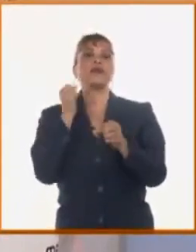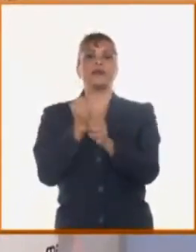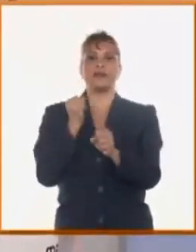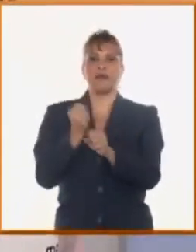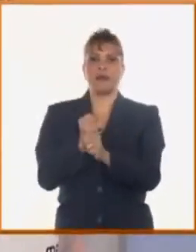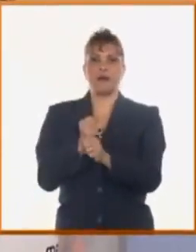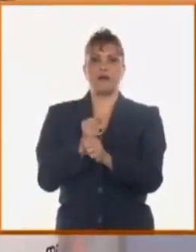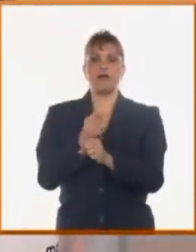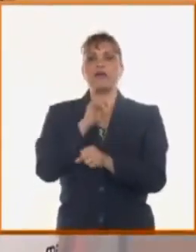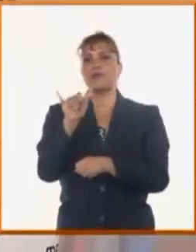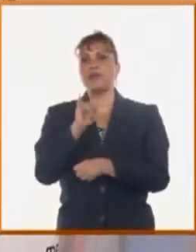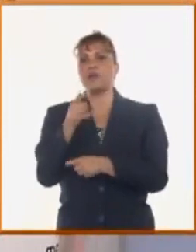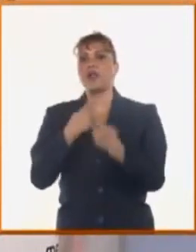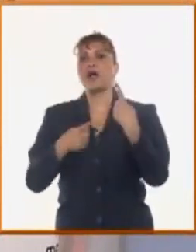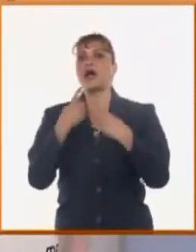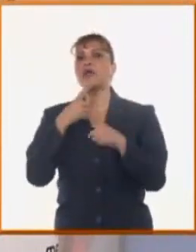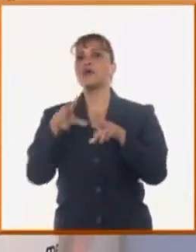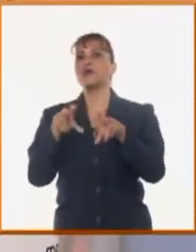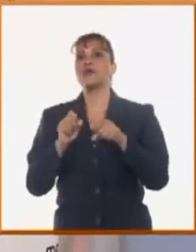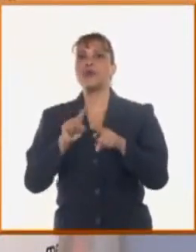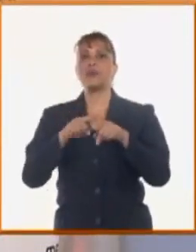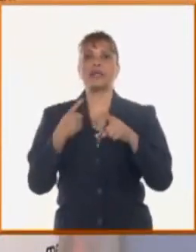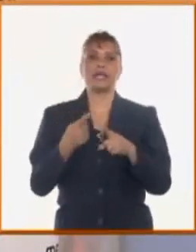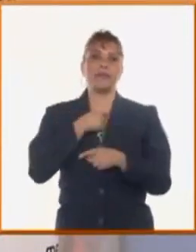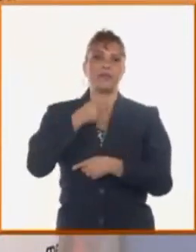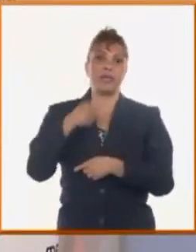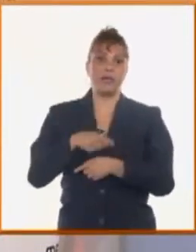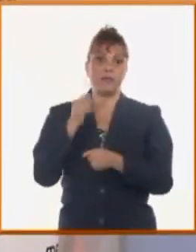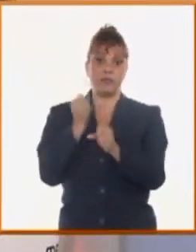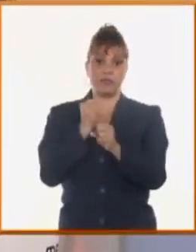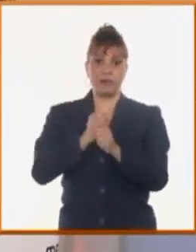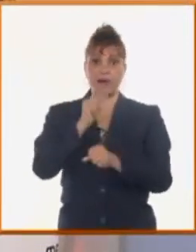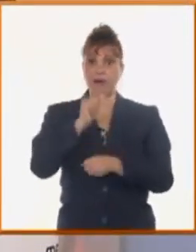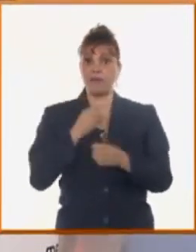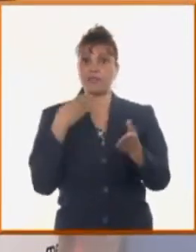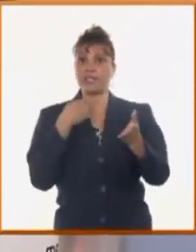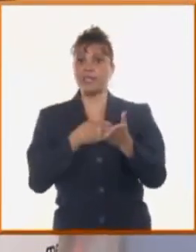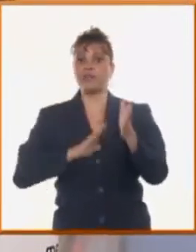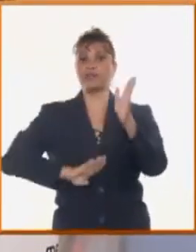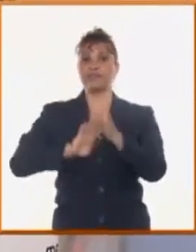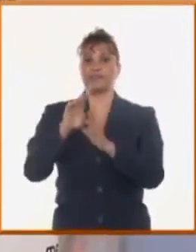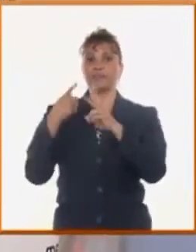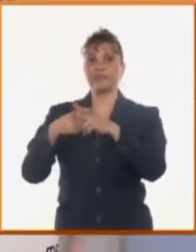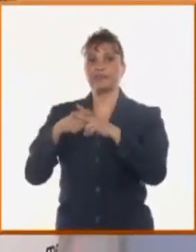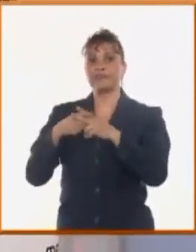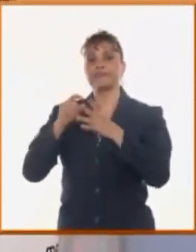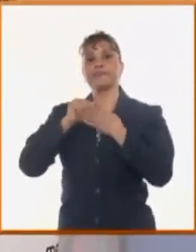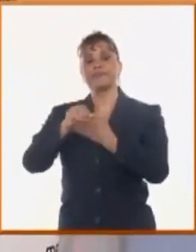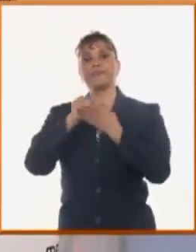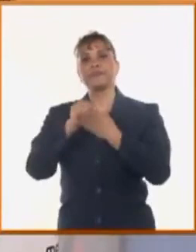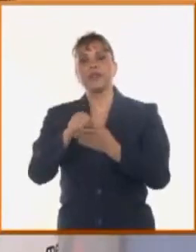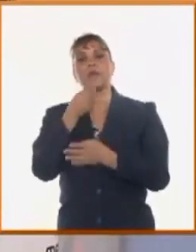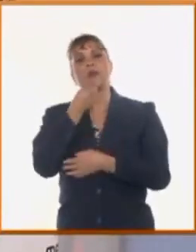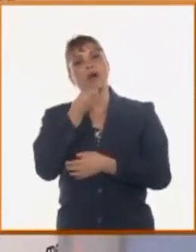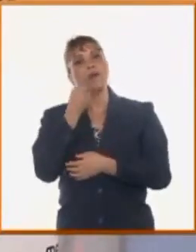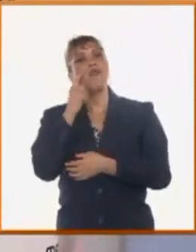sino un nuevo reto para que los que trabajamos directamente con el desarrollo de soluciones y servicios